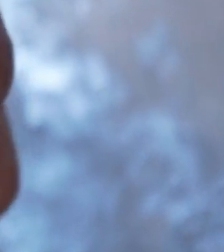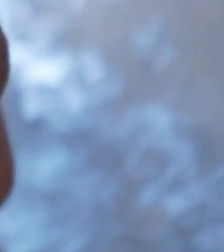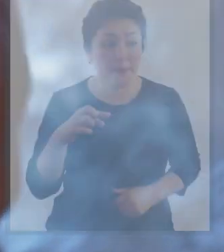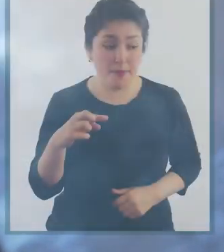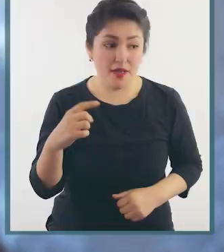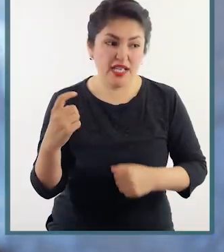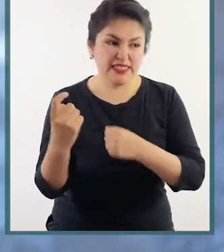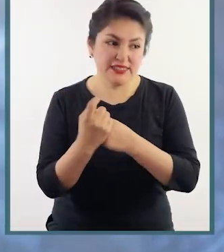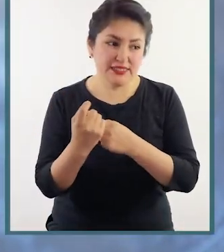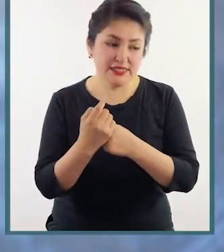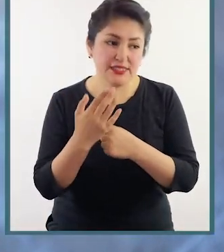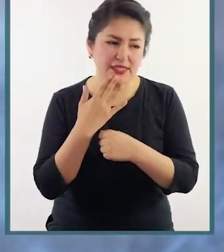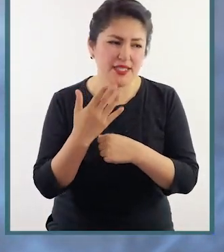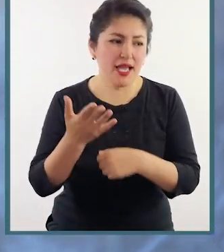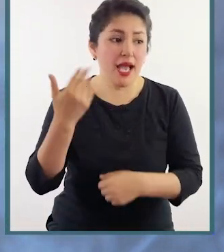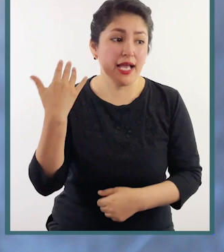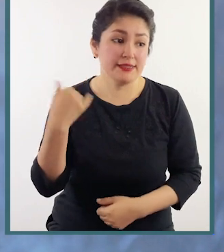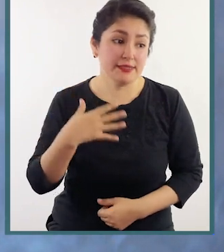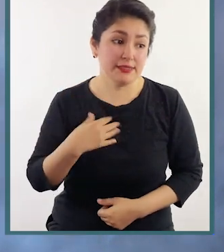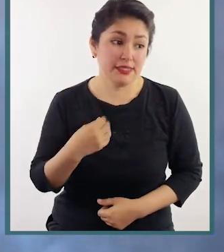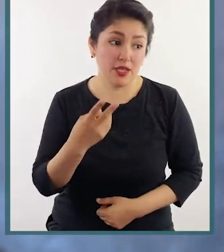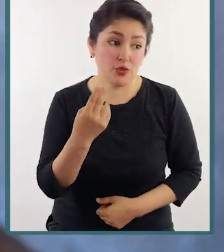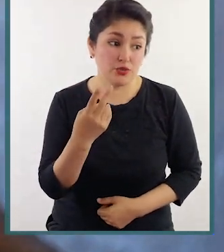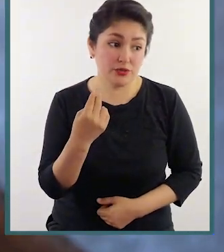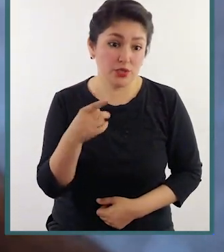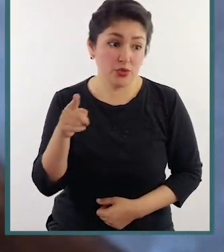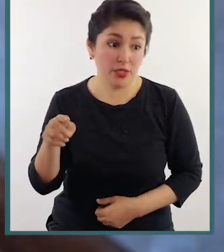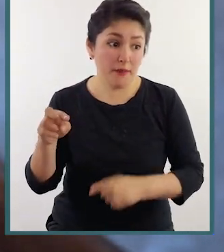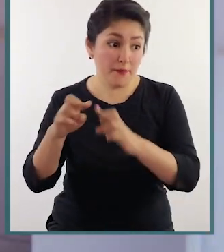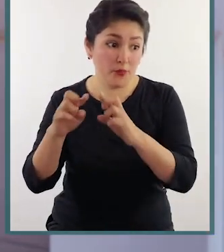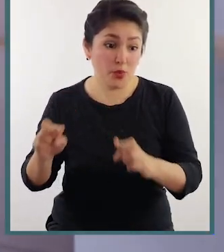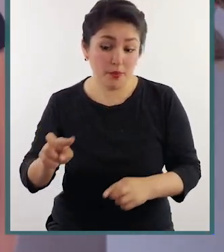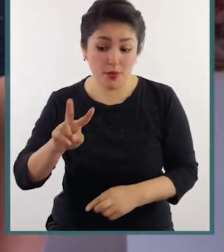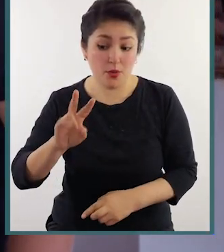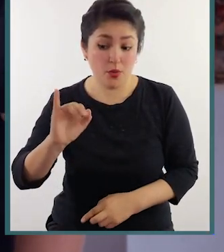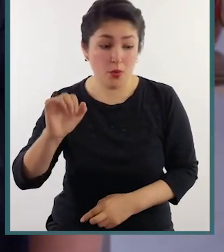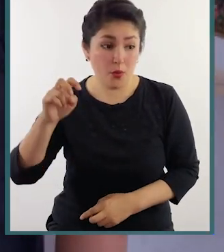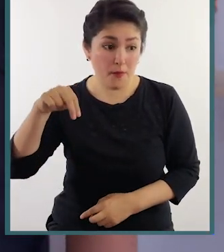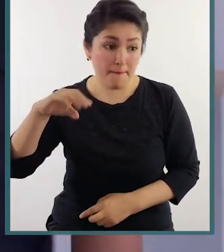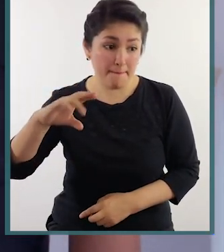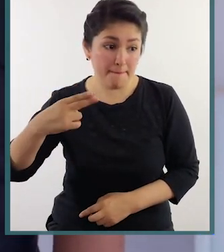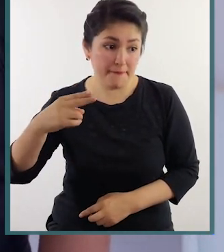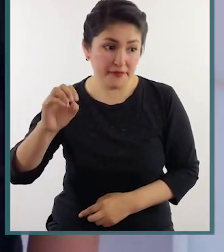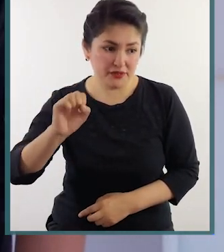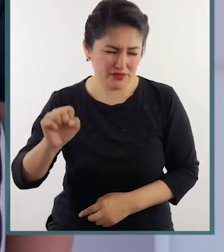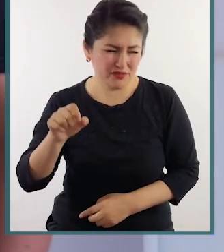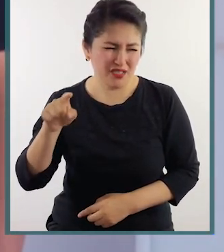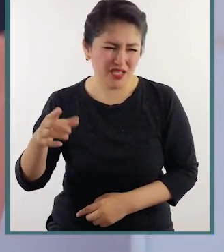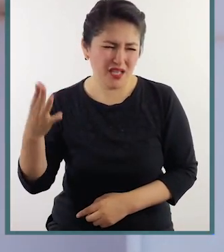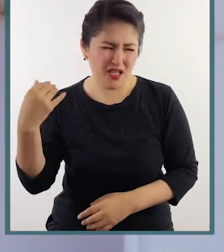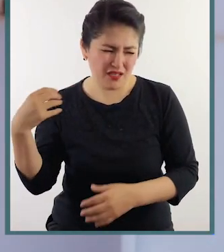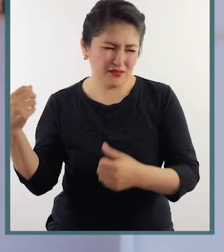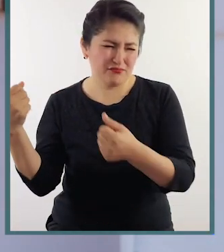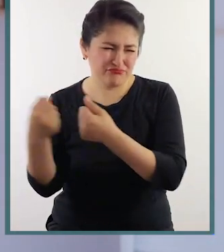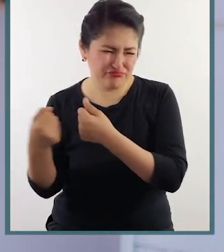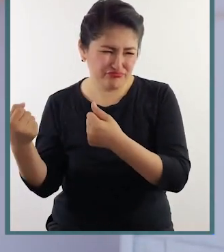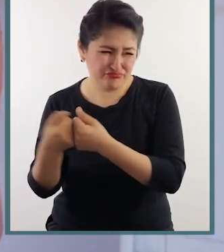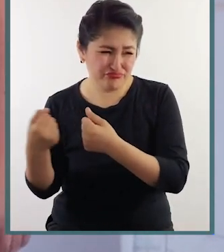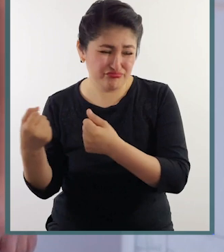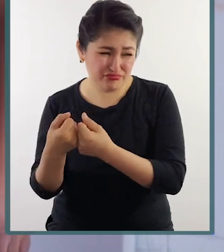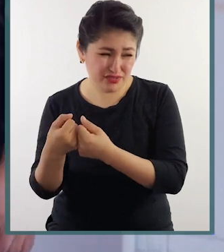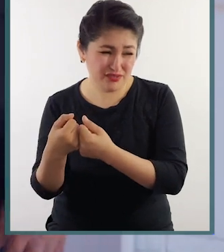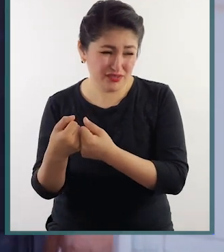papá aprende a hacer los retablos a la edad de 12 años. Él es del pueblo de Vinchos. Por razones de la violencia